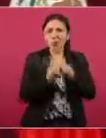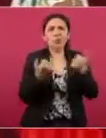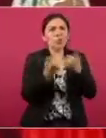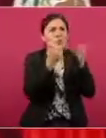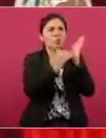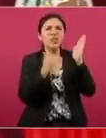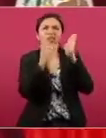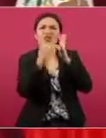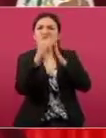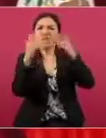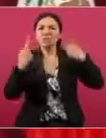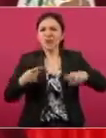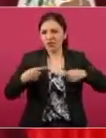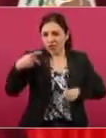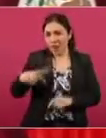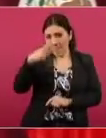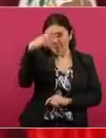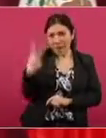Claro que no.